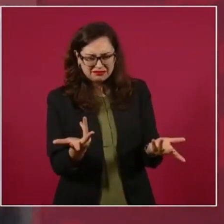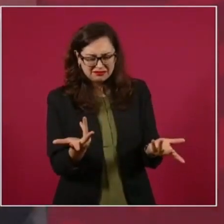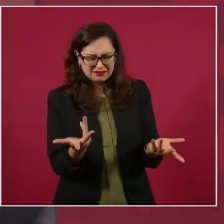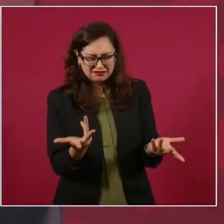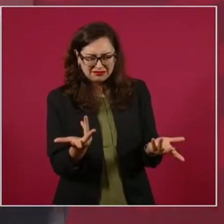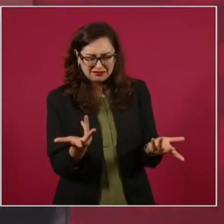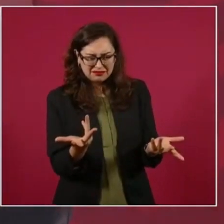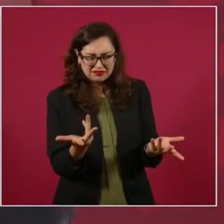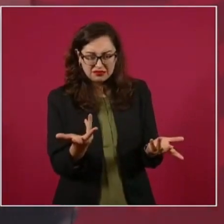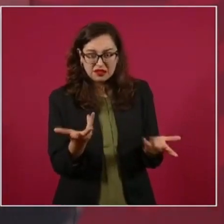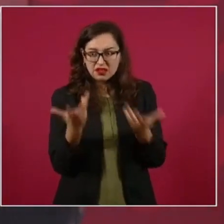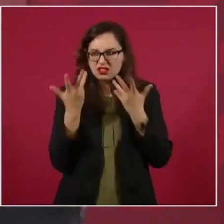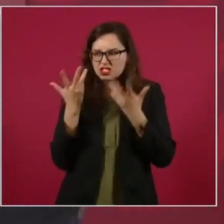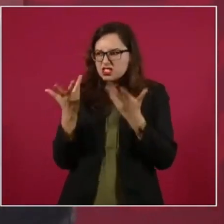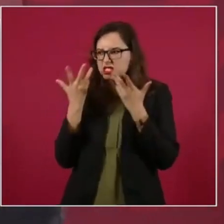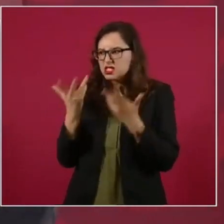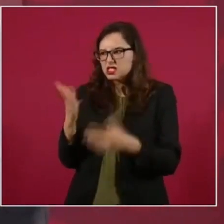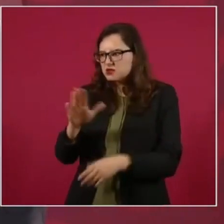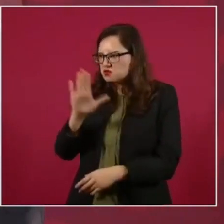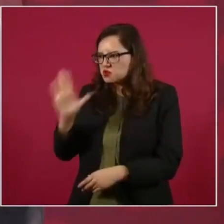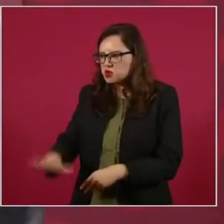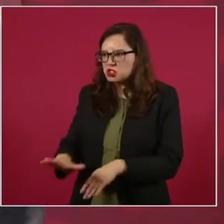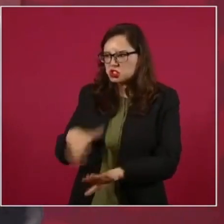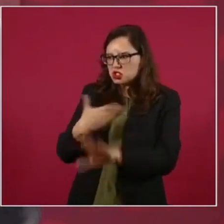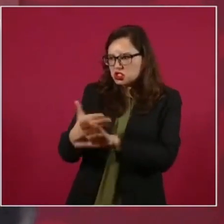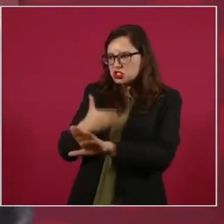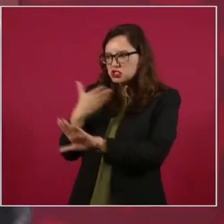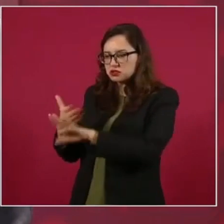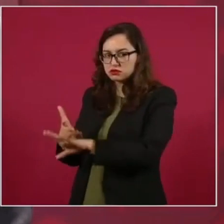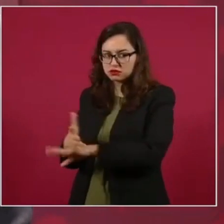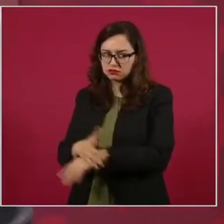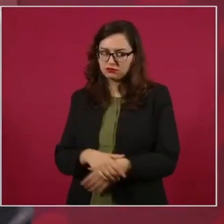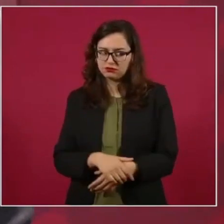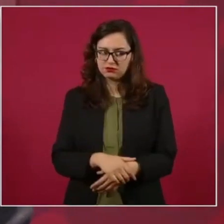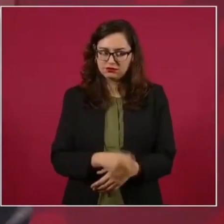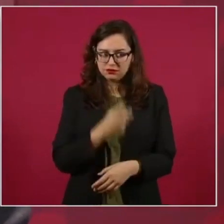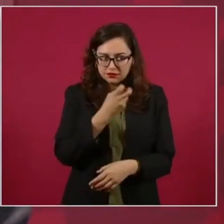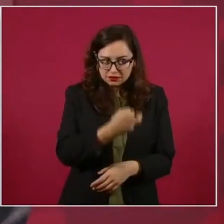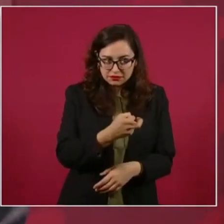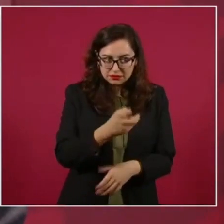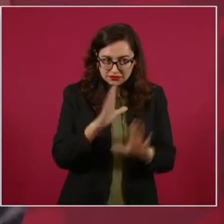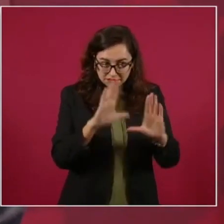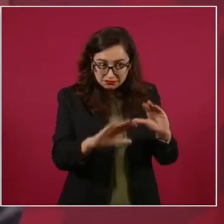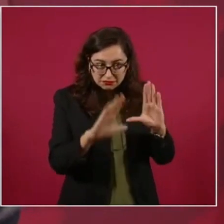que no debemos desearle la muerte a nadie?